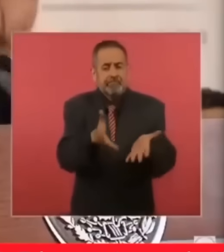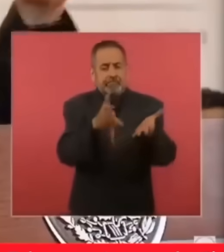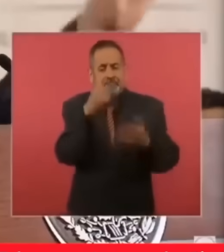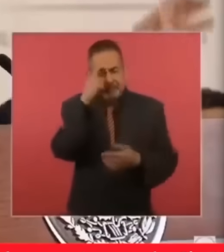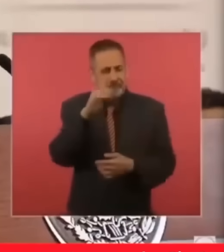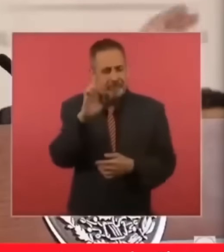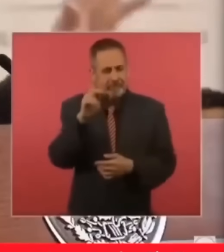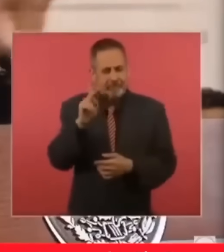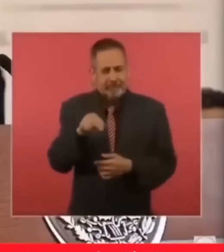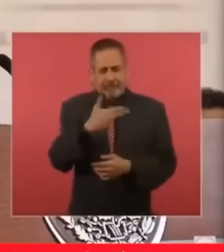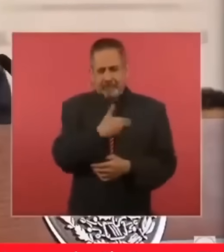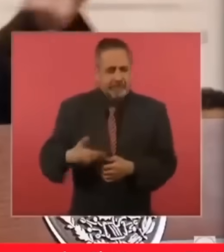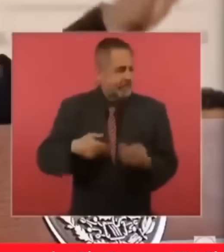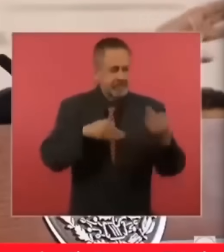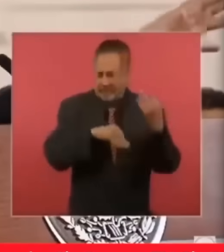Todos los medios,